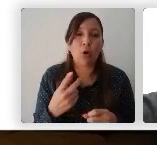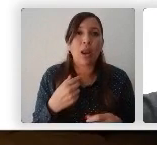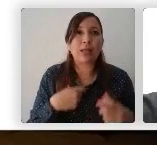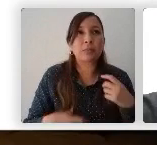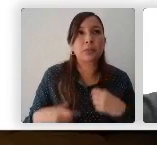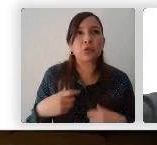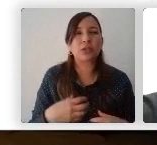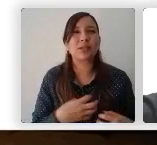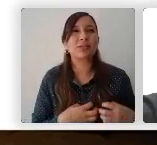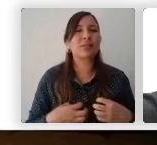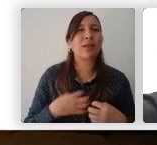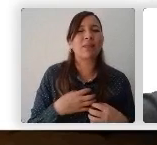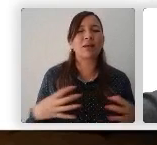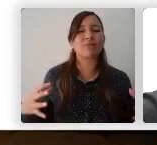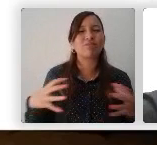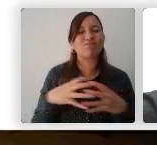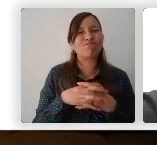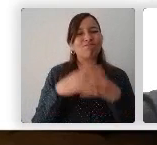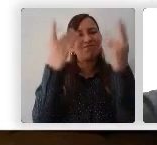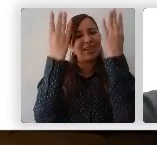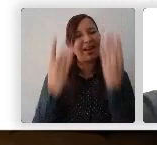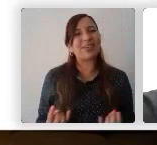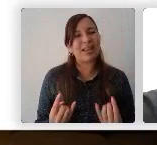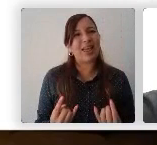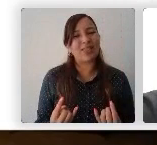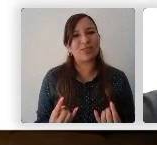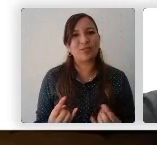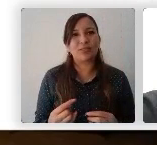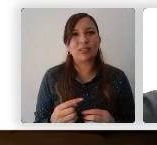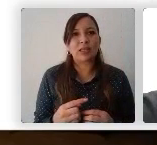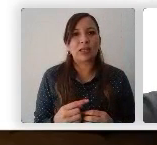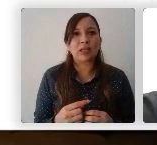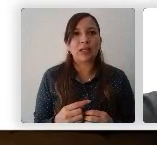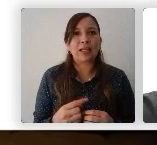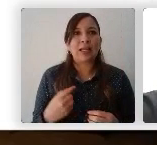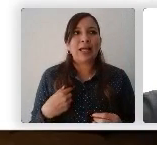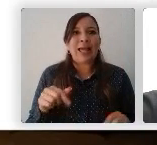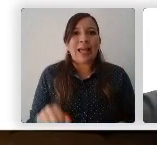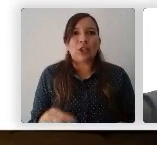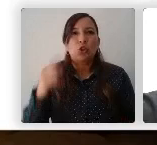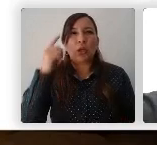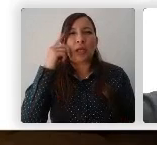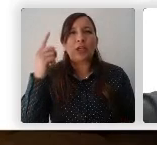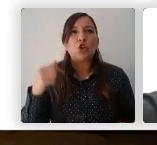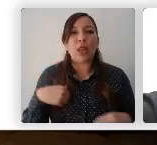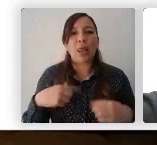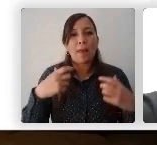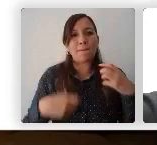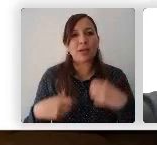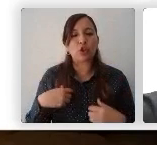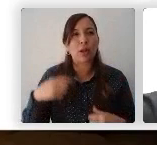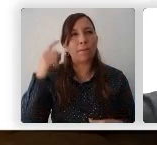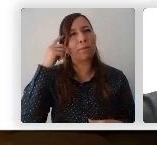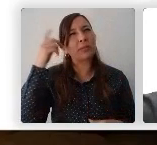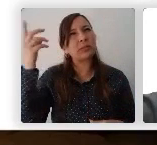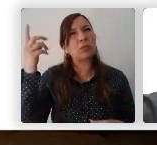bastante encerrados, ¿no? Enjaulados, encarcelados, y quizás esto nos ha llevado a valorar un poco